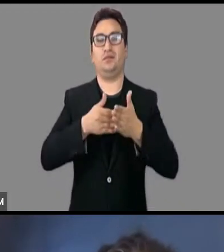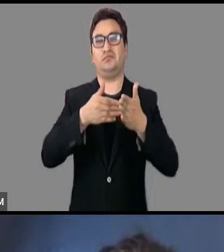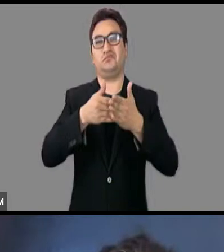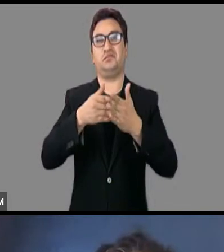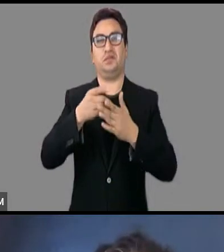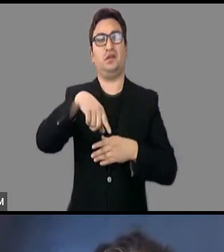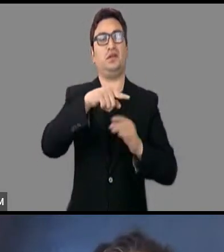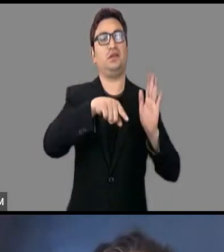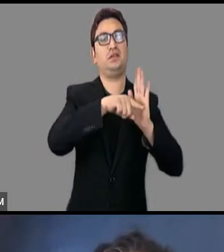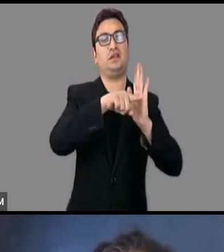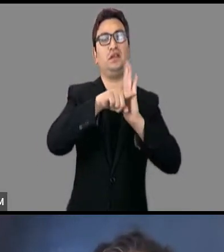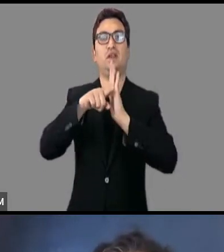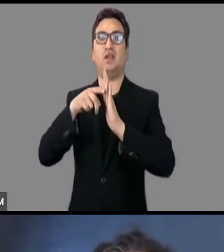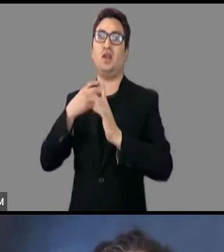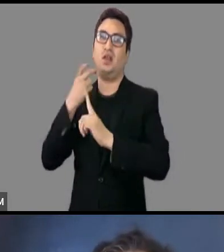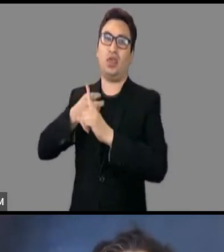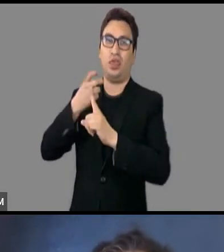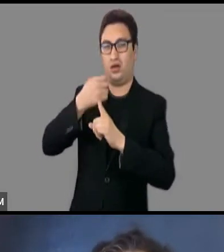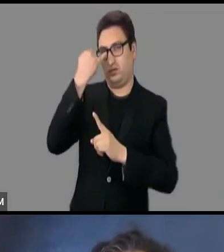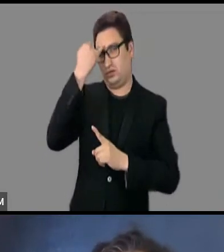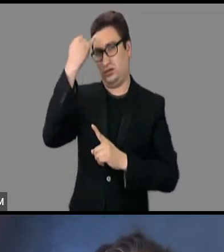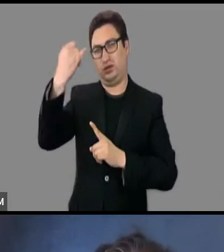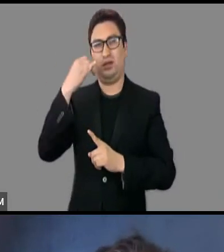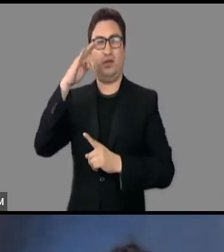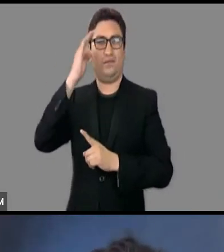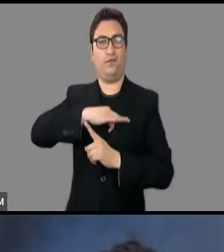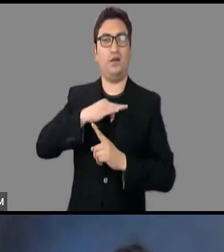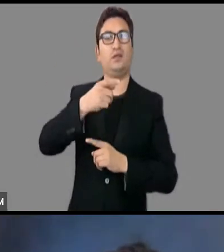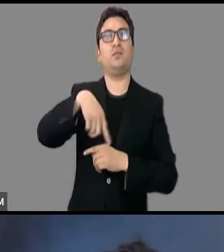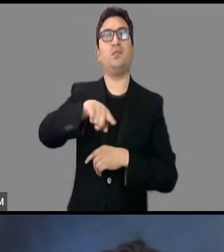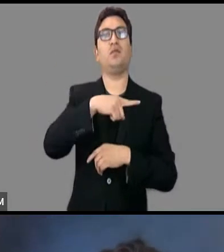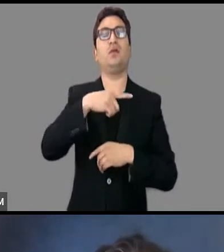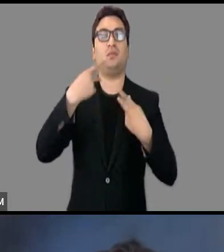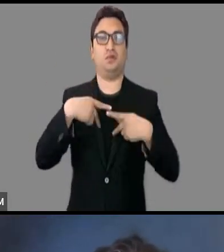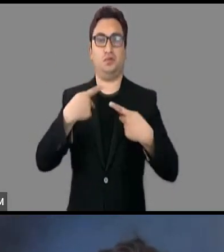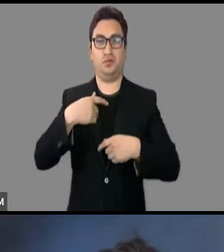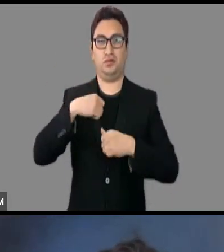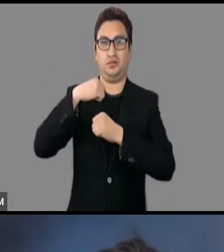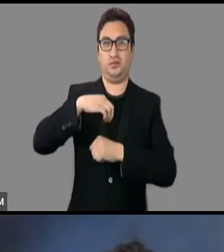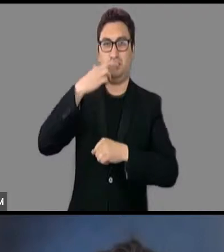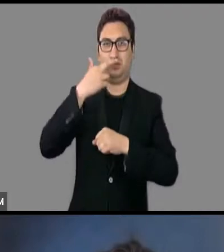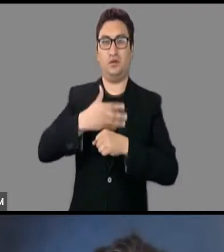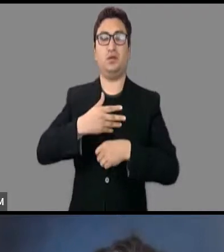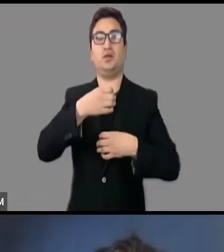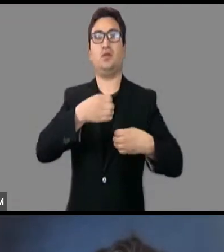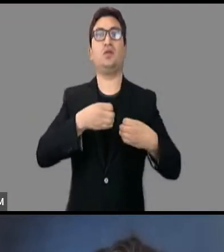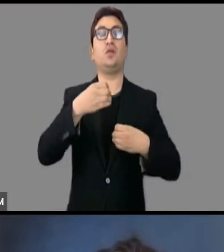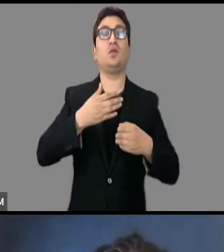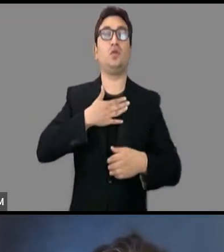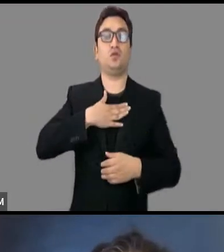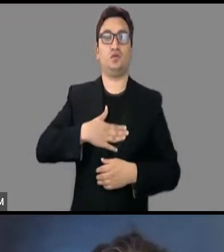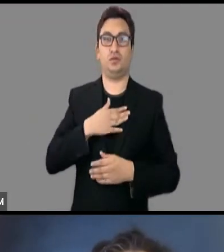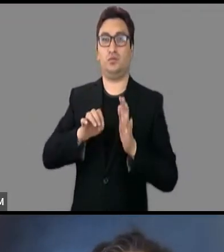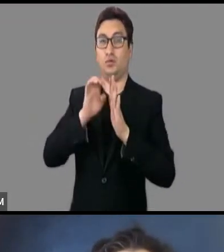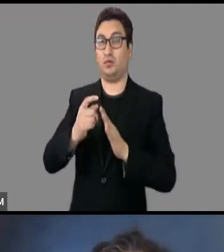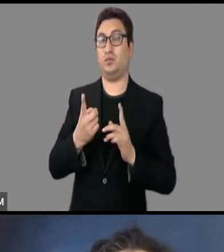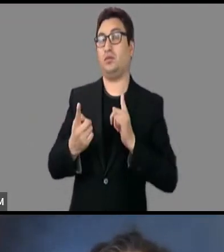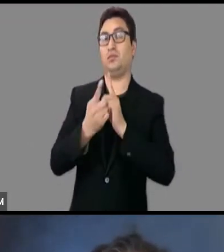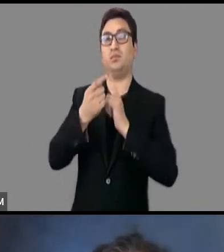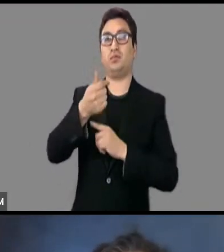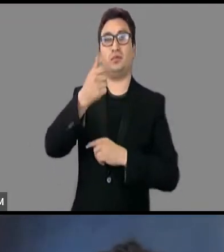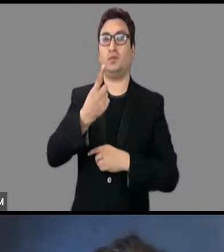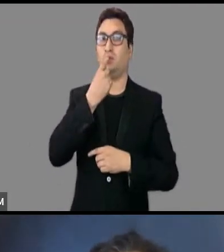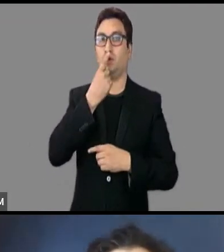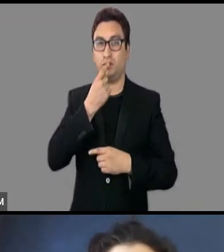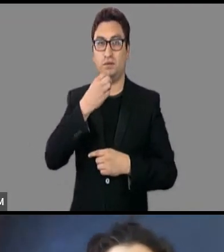estereotipos, creencias falsas que tienen los operadores del sistema de justicia, desde los de primer contacto como los policías, hasta los ministerios públicos,